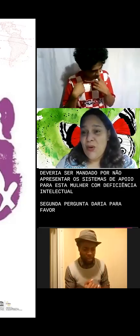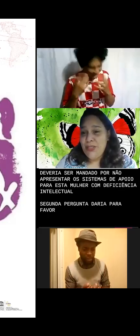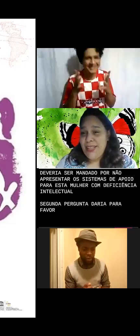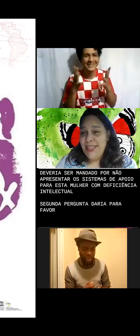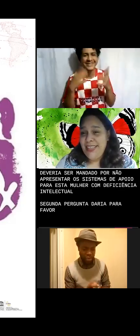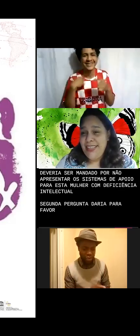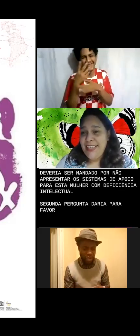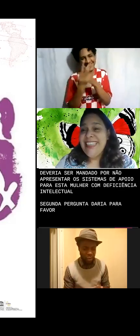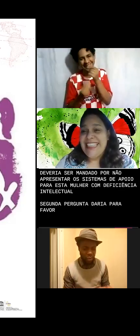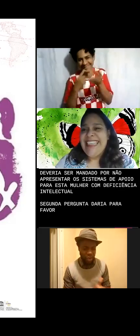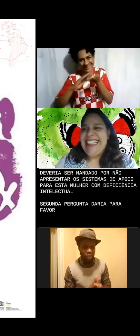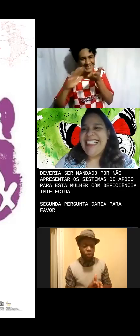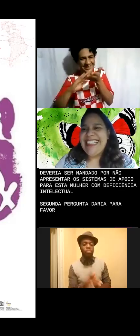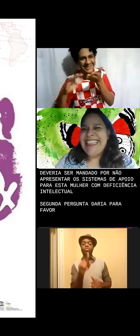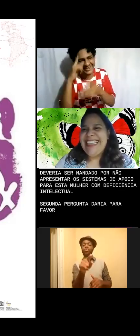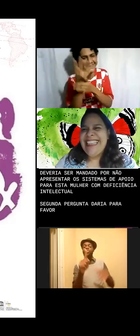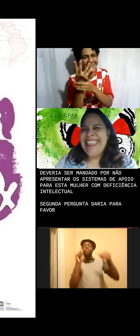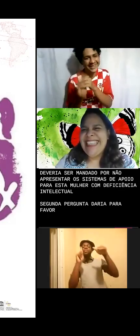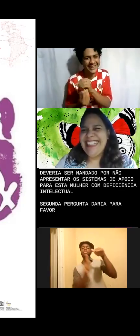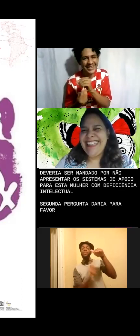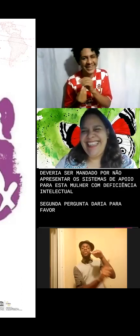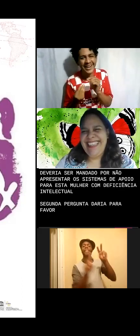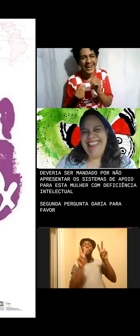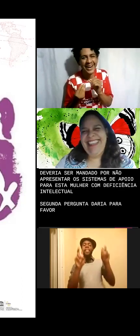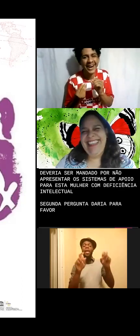Tenía algo, ¿Otra? pero ya no recuerdo.